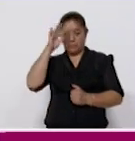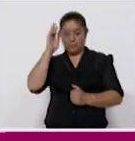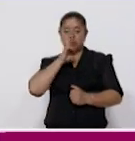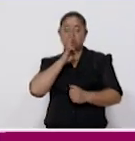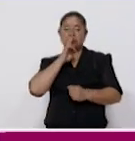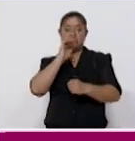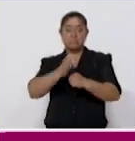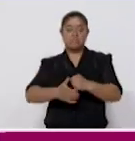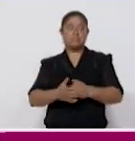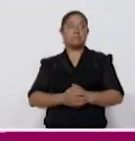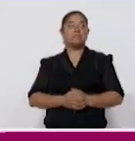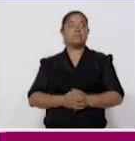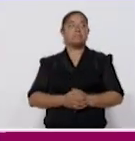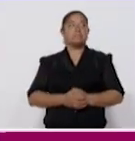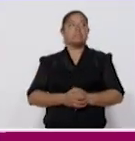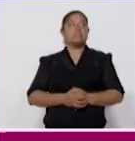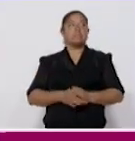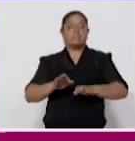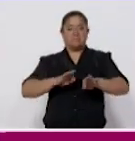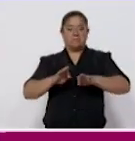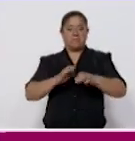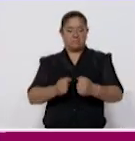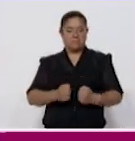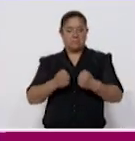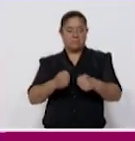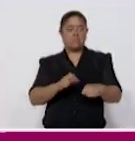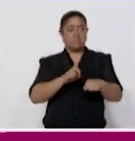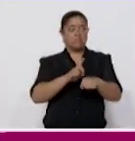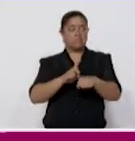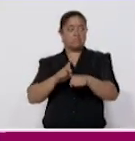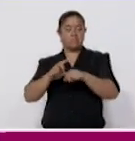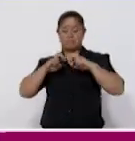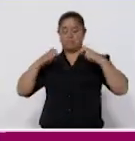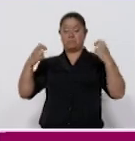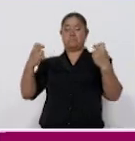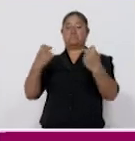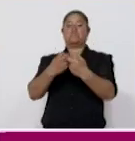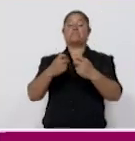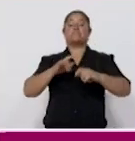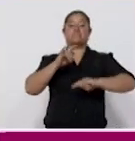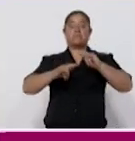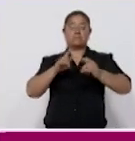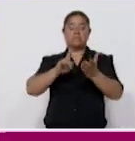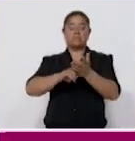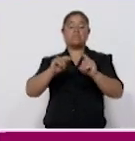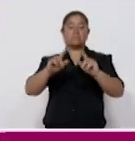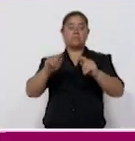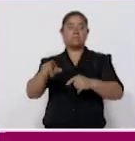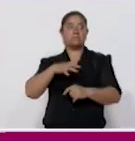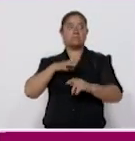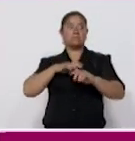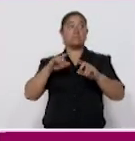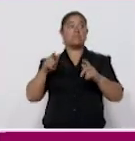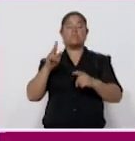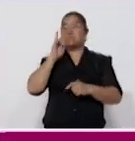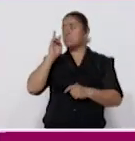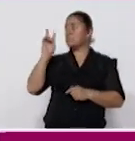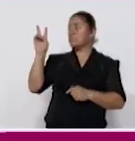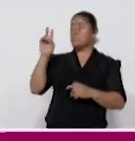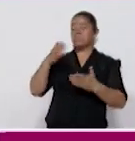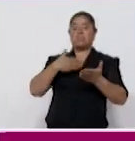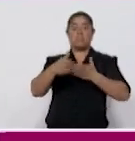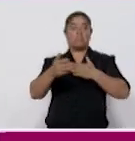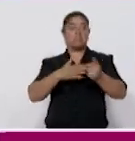tras varios días de trabajo intenso el emblemático Palenque de Tlaxcala se ha convertido en una moderna arena que albergará la